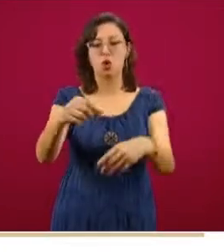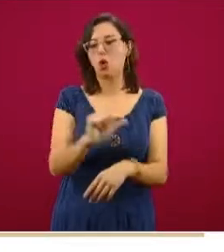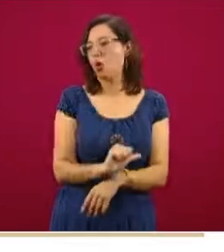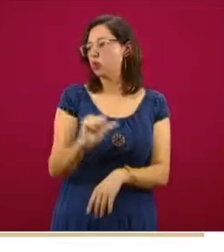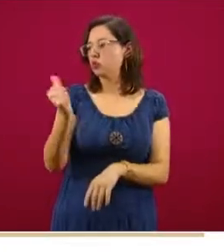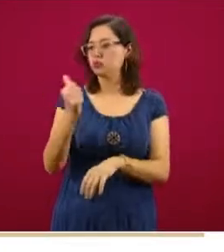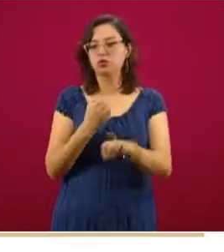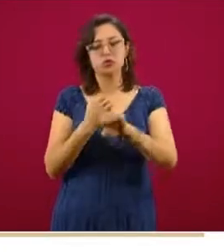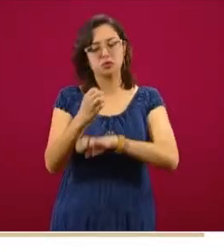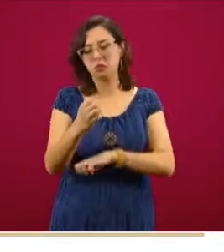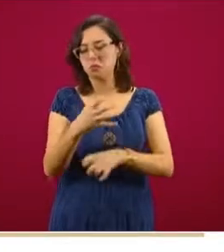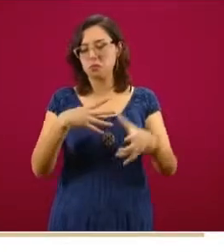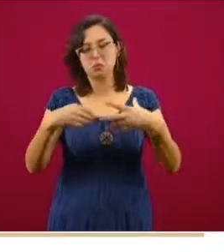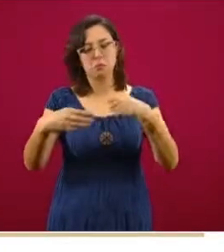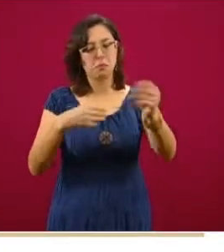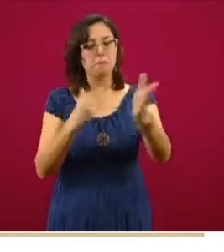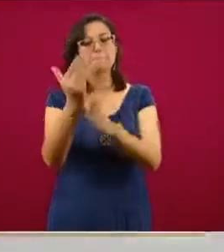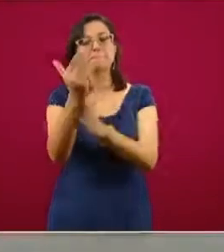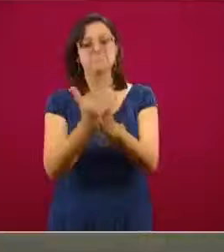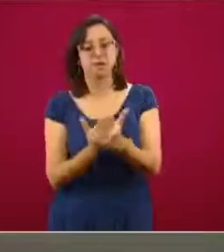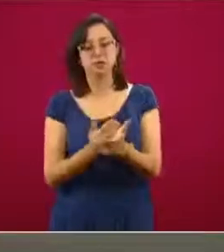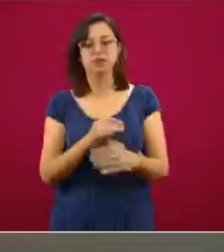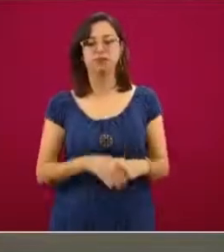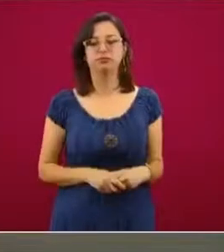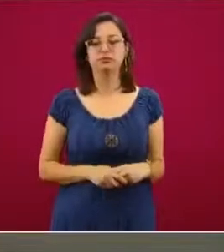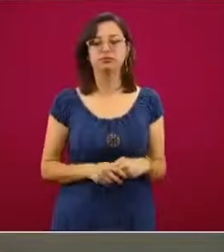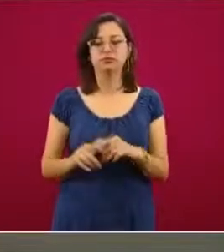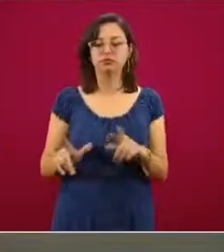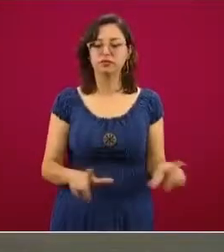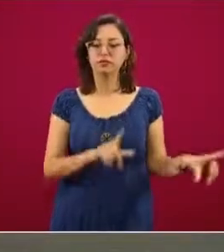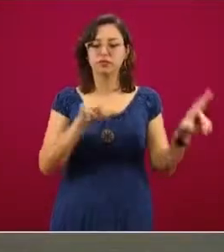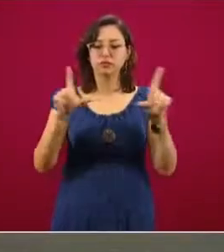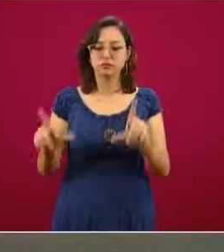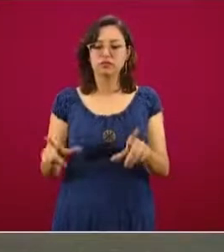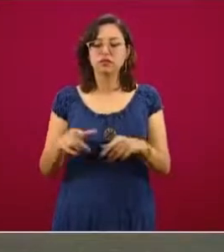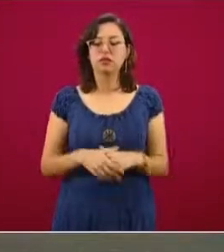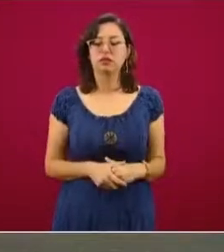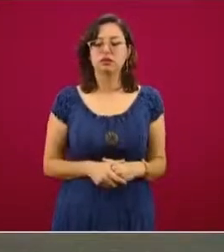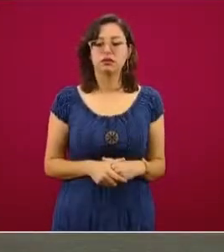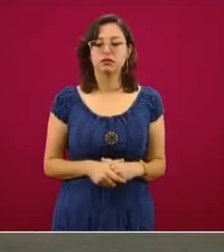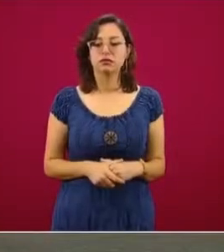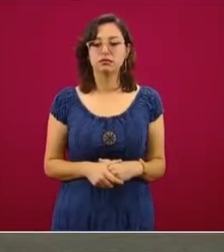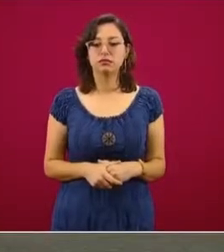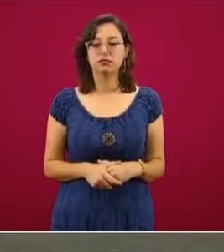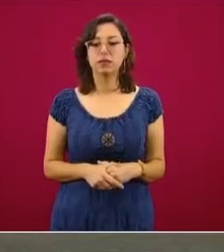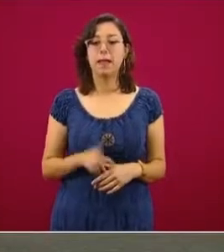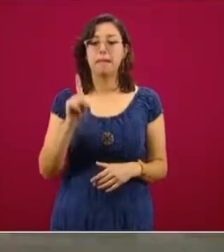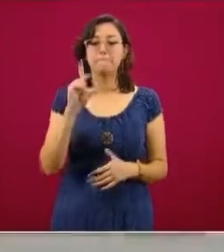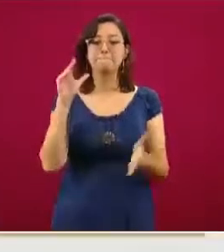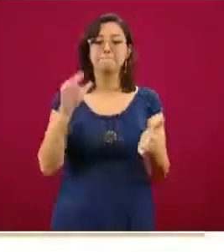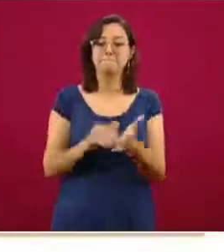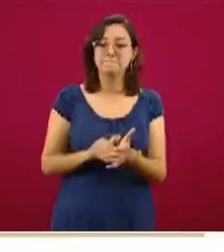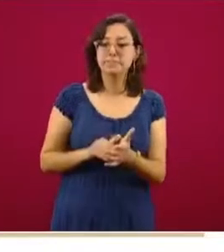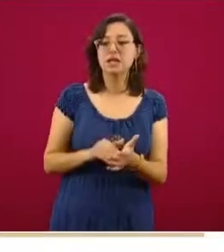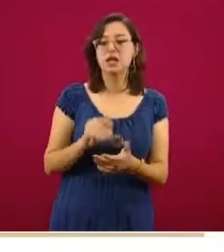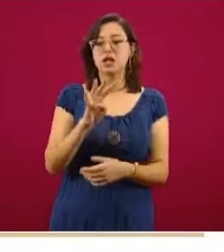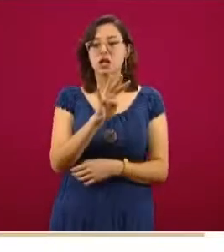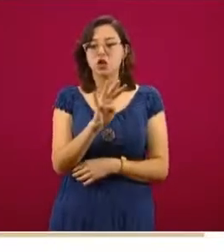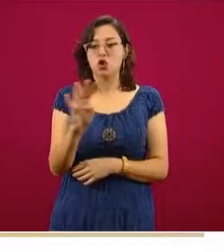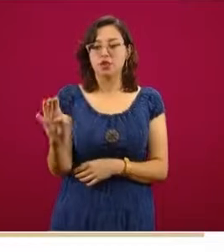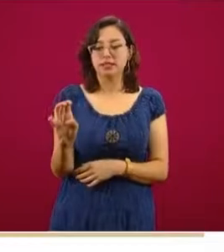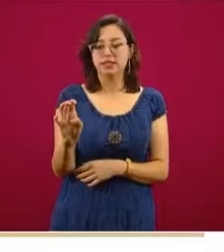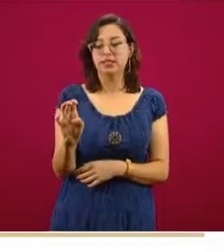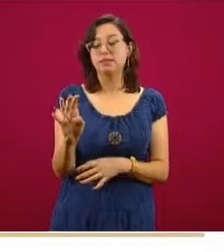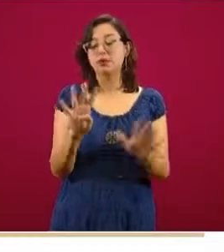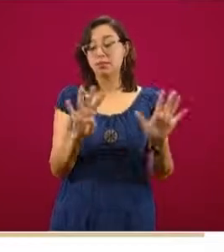no las tienen. La siguiente diapositiva es nuestra distribución de las 1.972